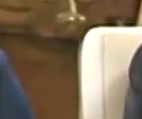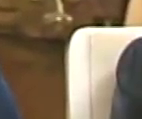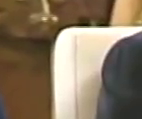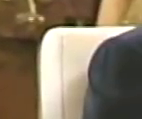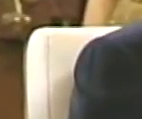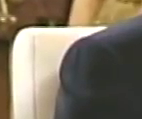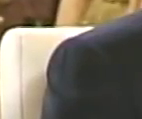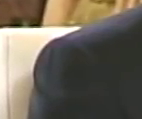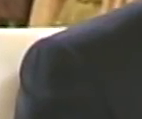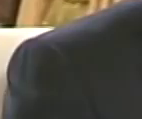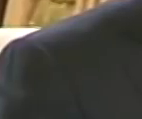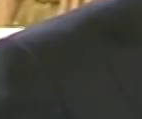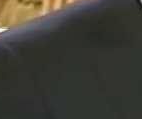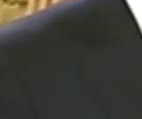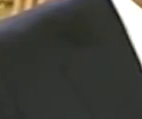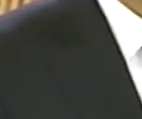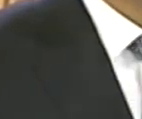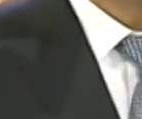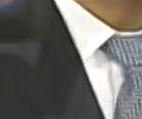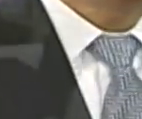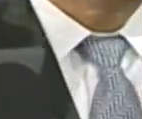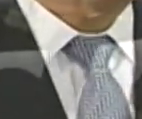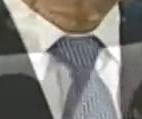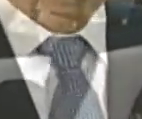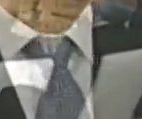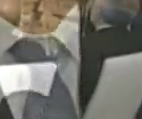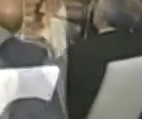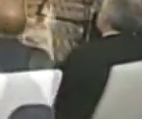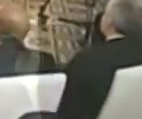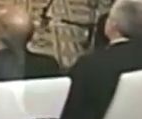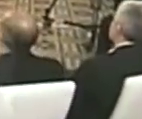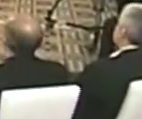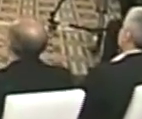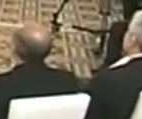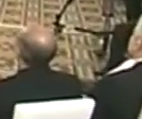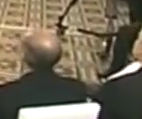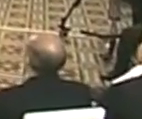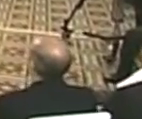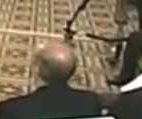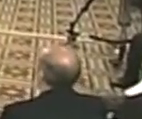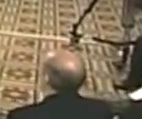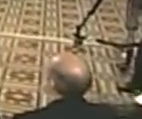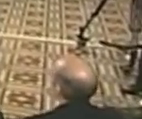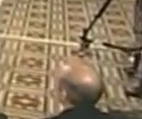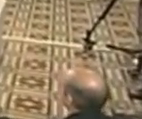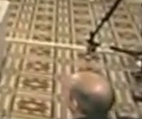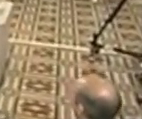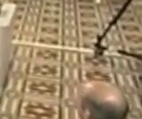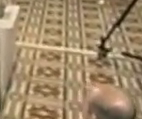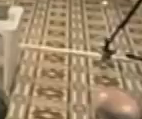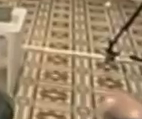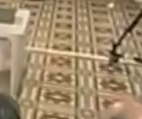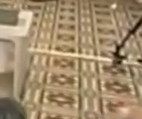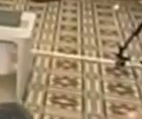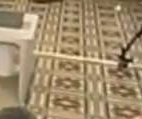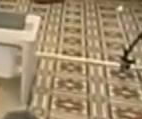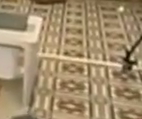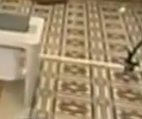36 meses que se hayan pagado en los últimos 50 años de la historia económica de Venezuela.